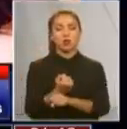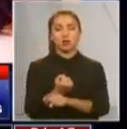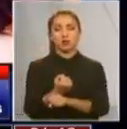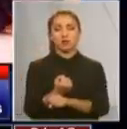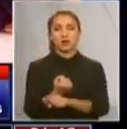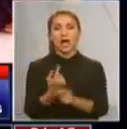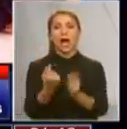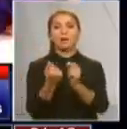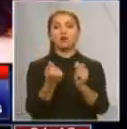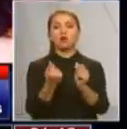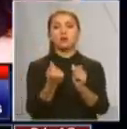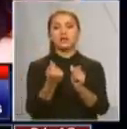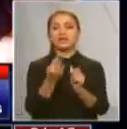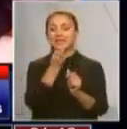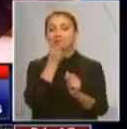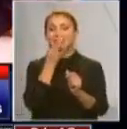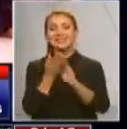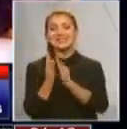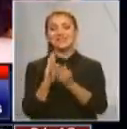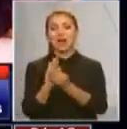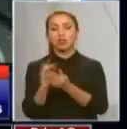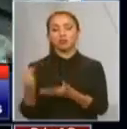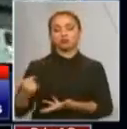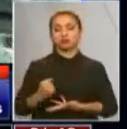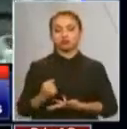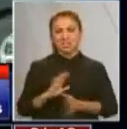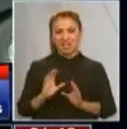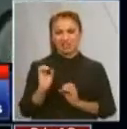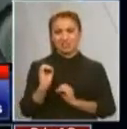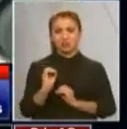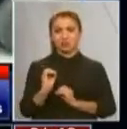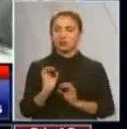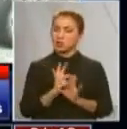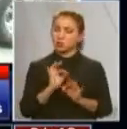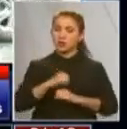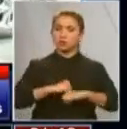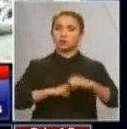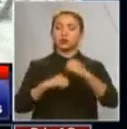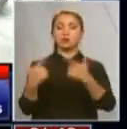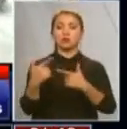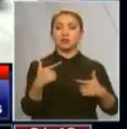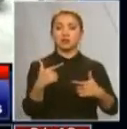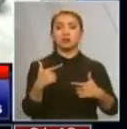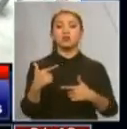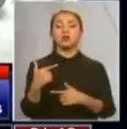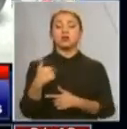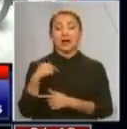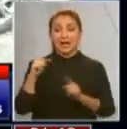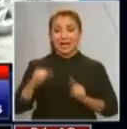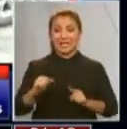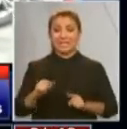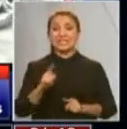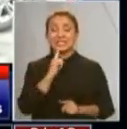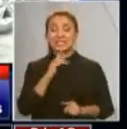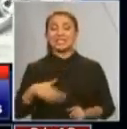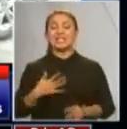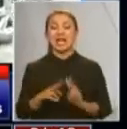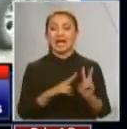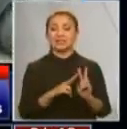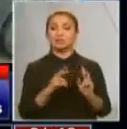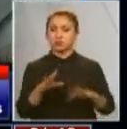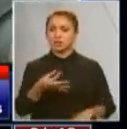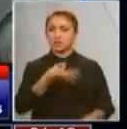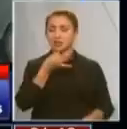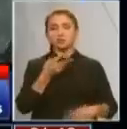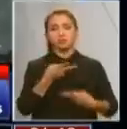reservado. No solo eso, yo no pertenezco a ninguna estructura política, y por lo tanto aquí lo que se ha querido hacer, y esto se ha